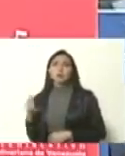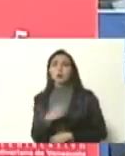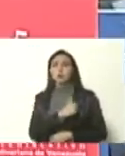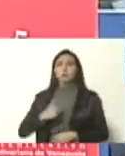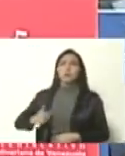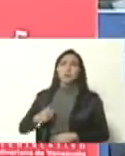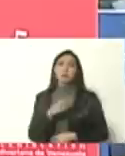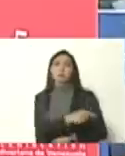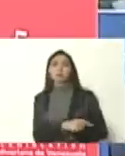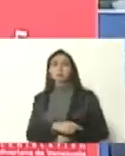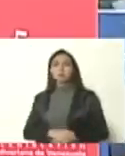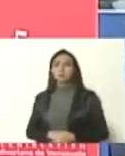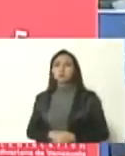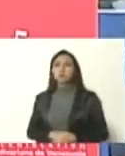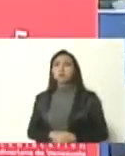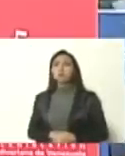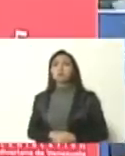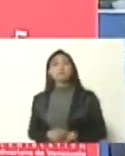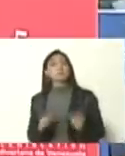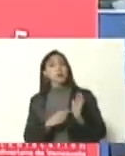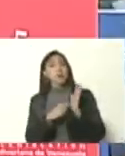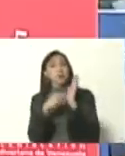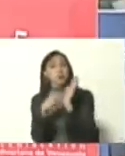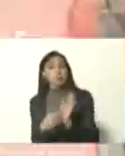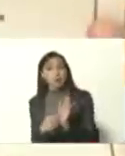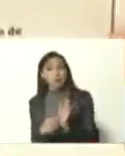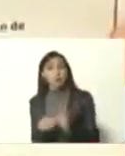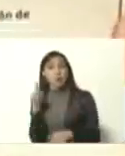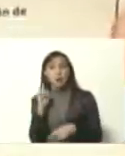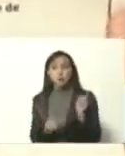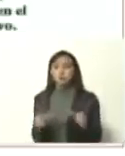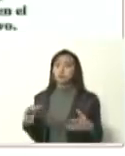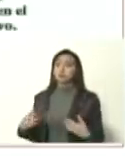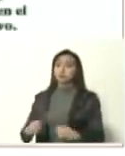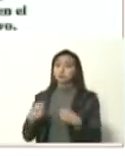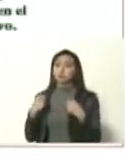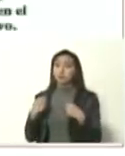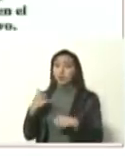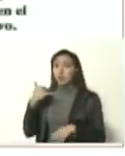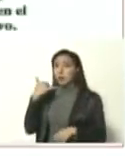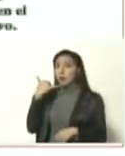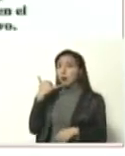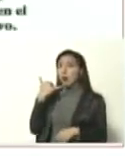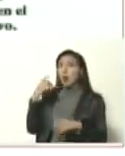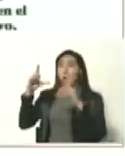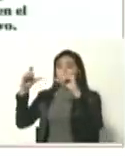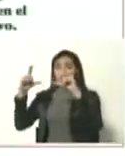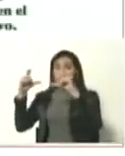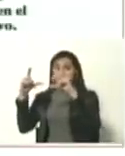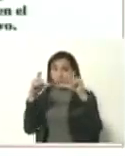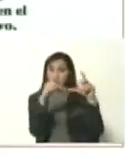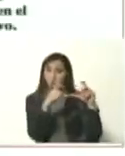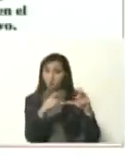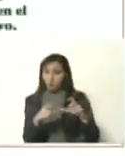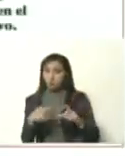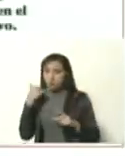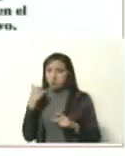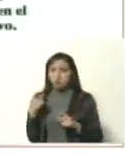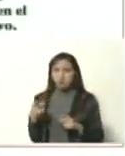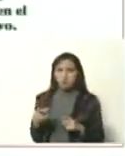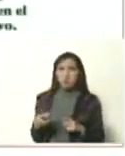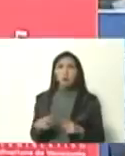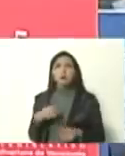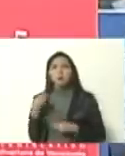este día. Ya vamos a mostrar algunas capturas del teléfono que le fue decomisado a